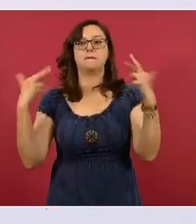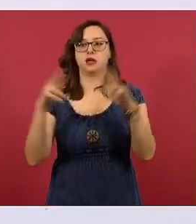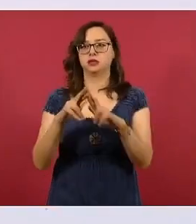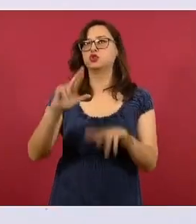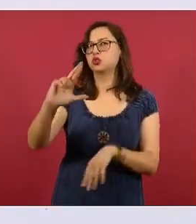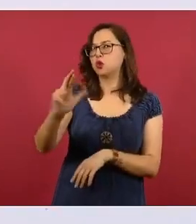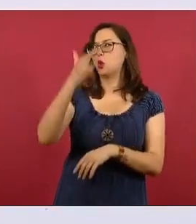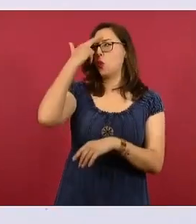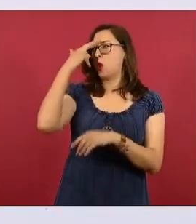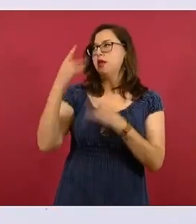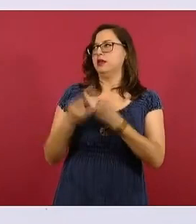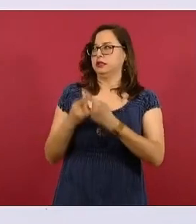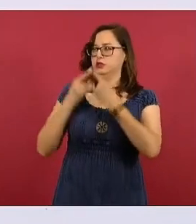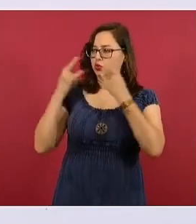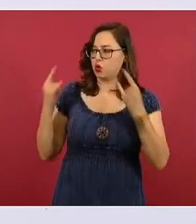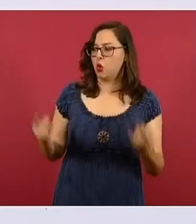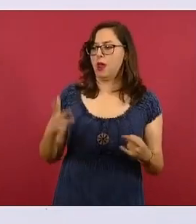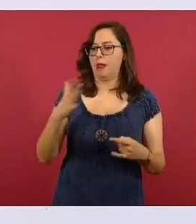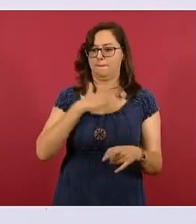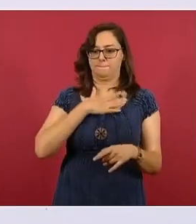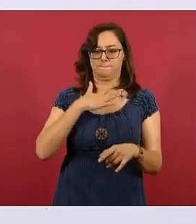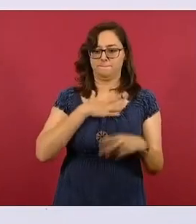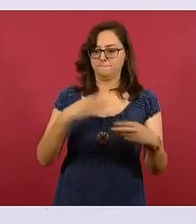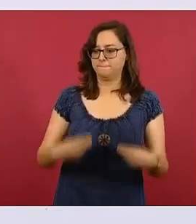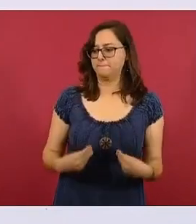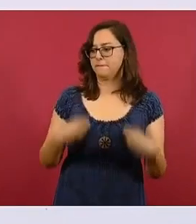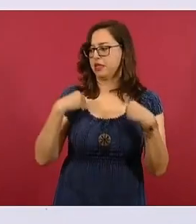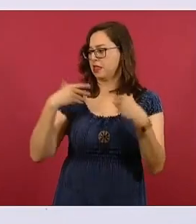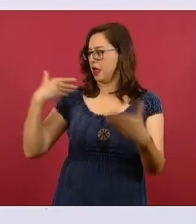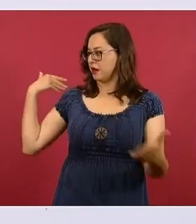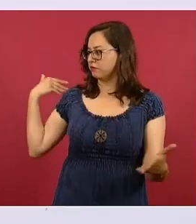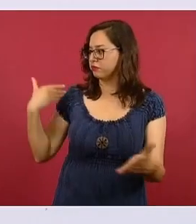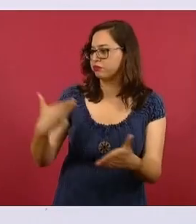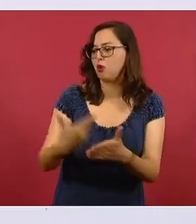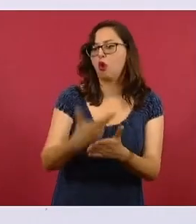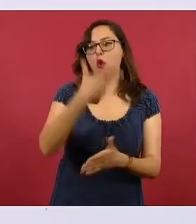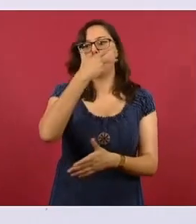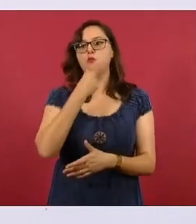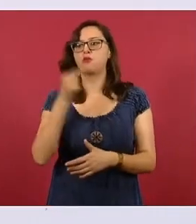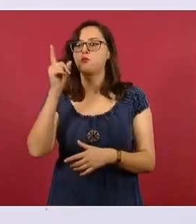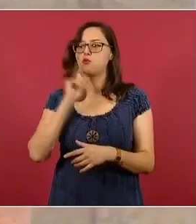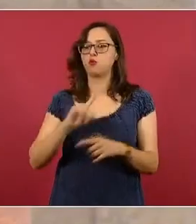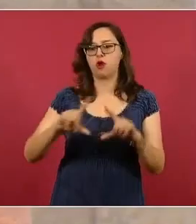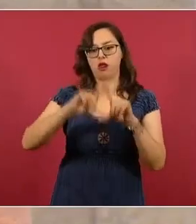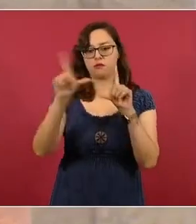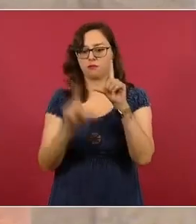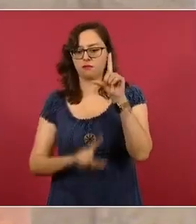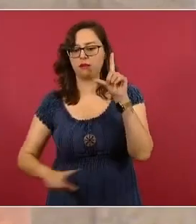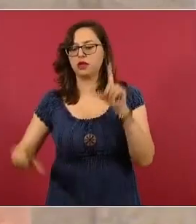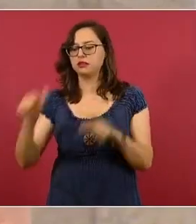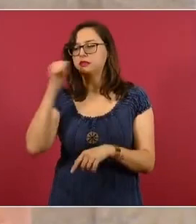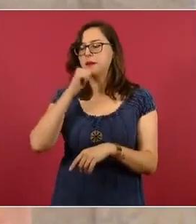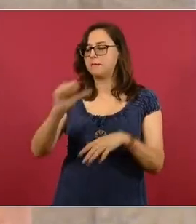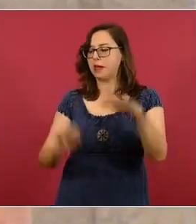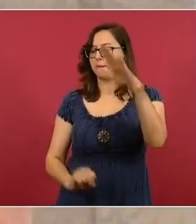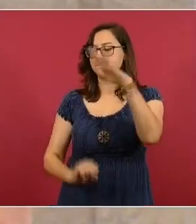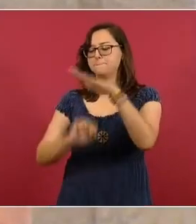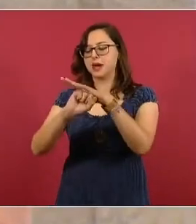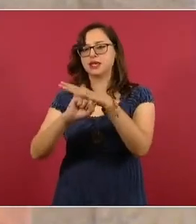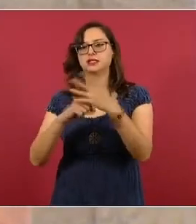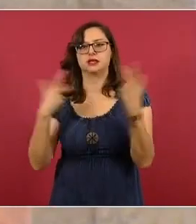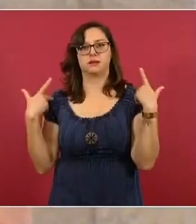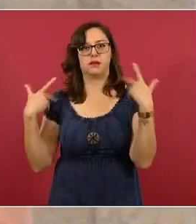somos, nuestra historia y cómo se forjó la educación pública y los hombres y mujeres que somos. Pienso que las y